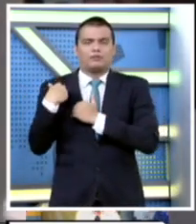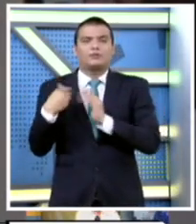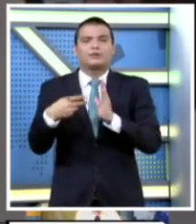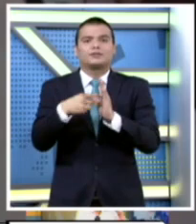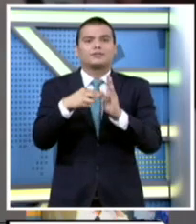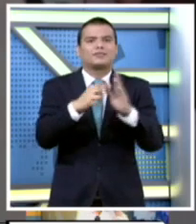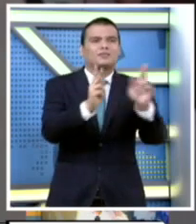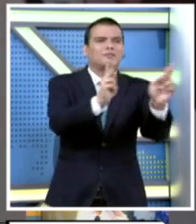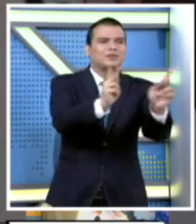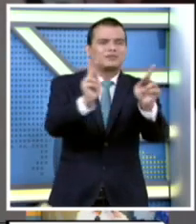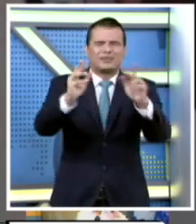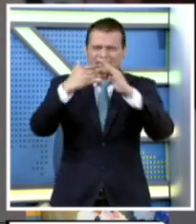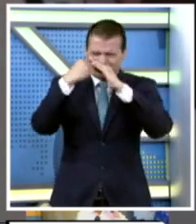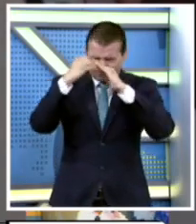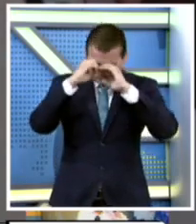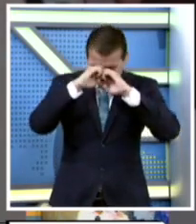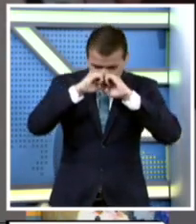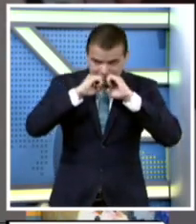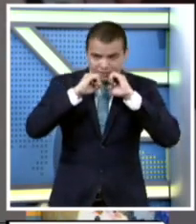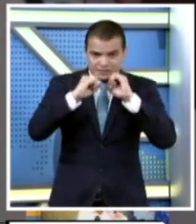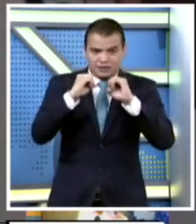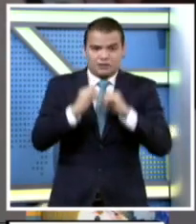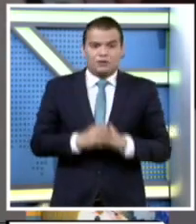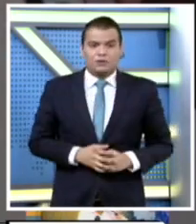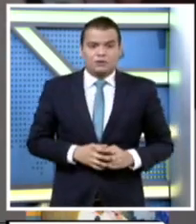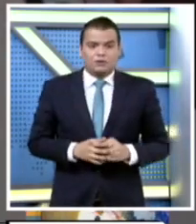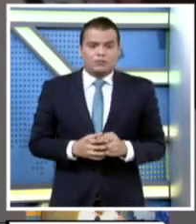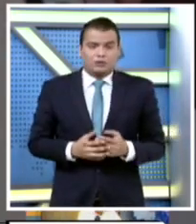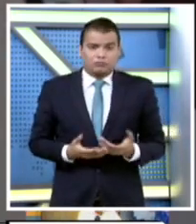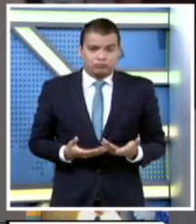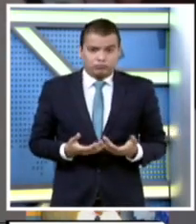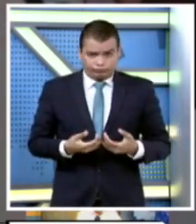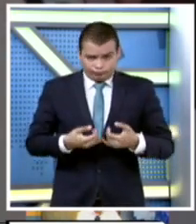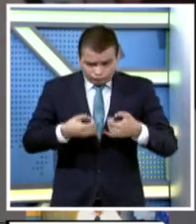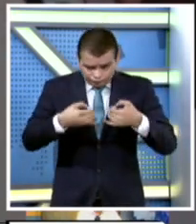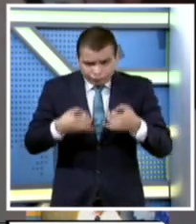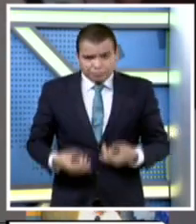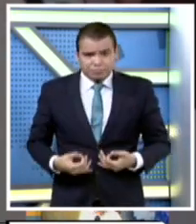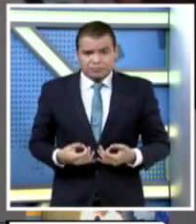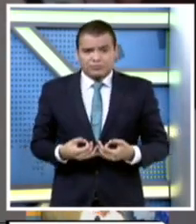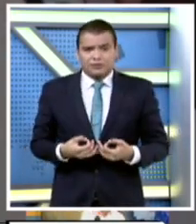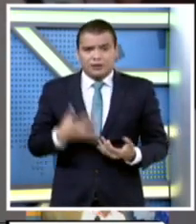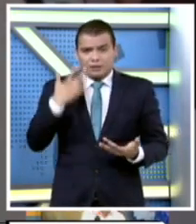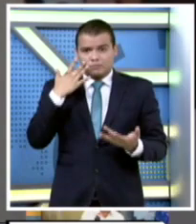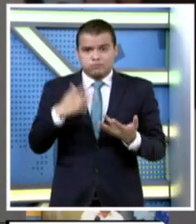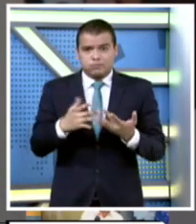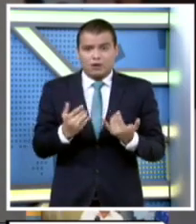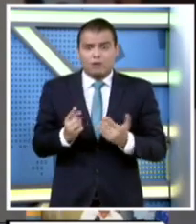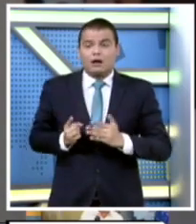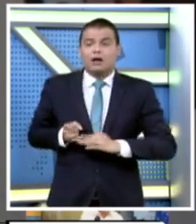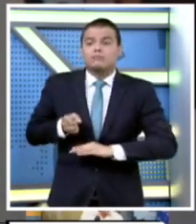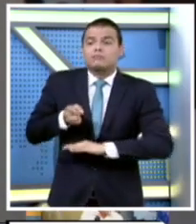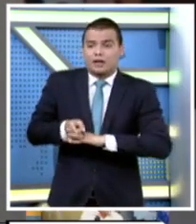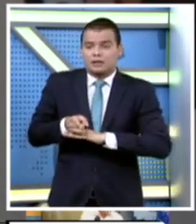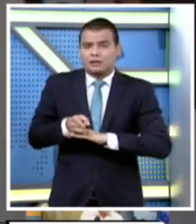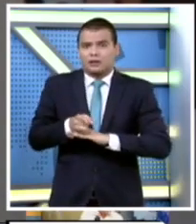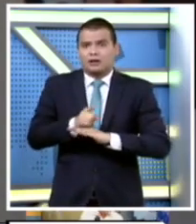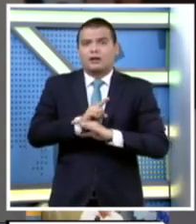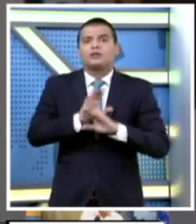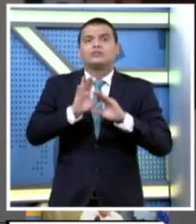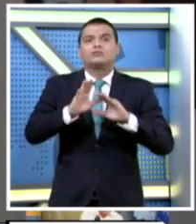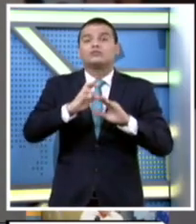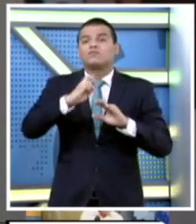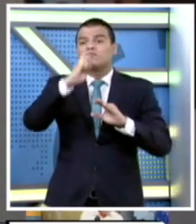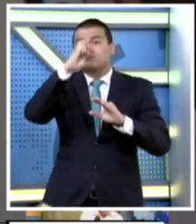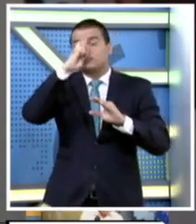restringir movilidad total en un territorio. Nosotros no consideramos todavía que estemos en condiciones de demandar una medida